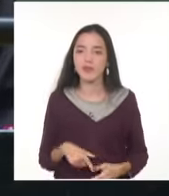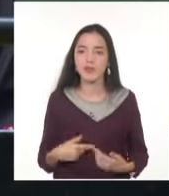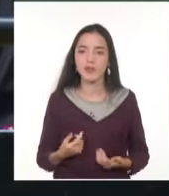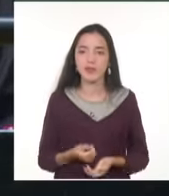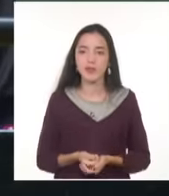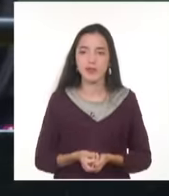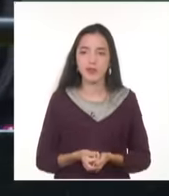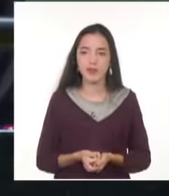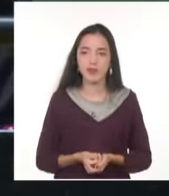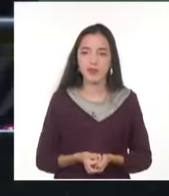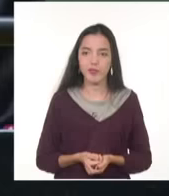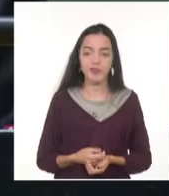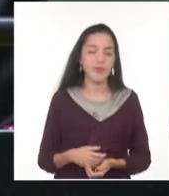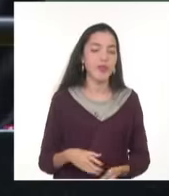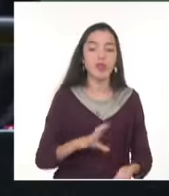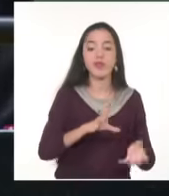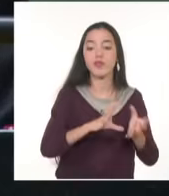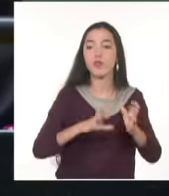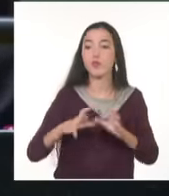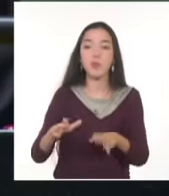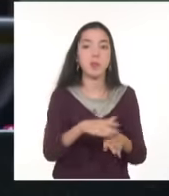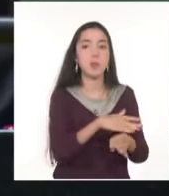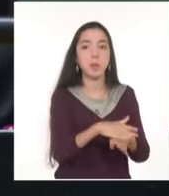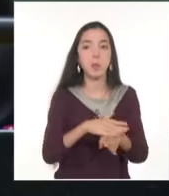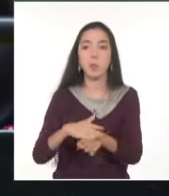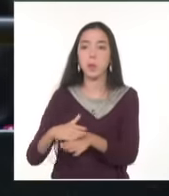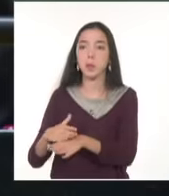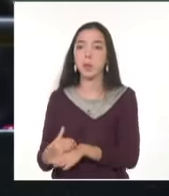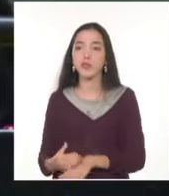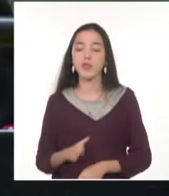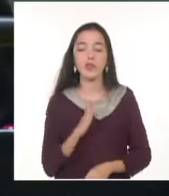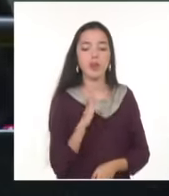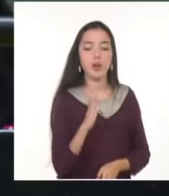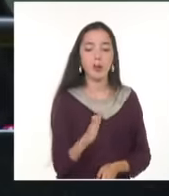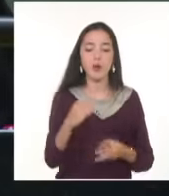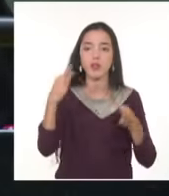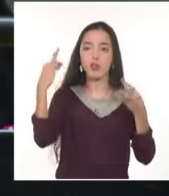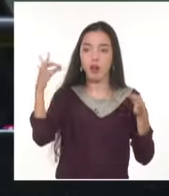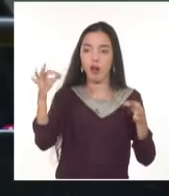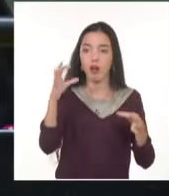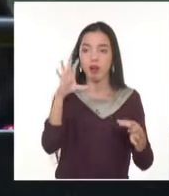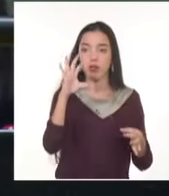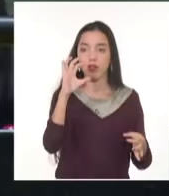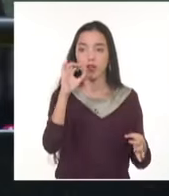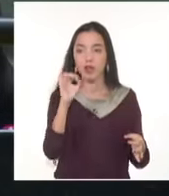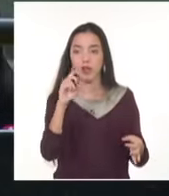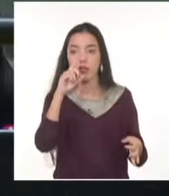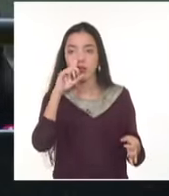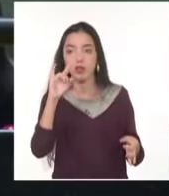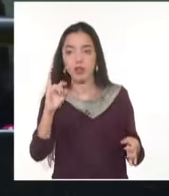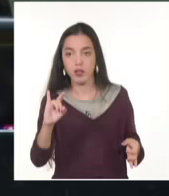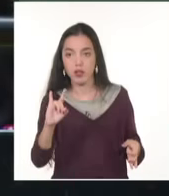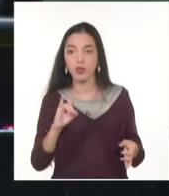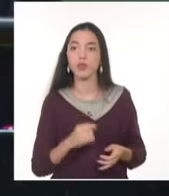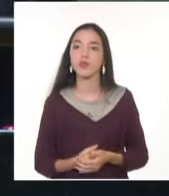con pleno respeto a la Carta de las Naciones Unidas y el derecho internacional.